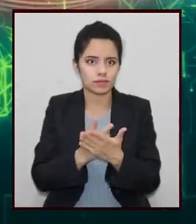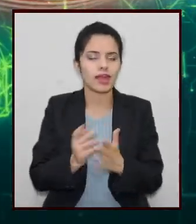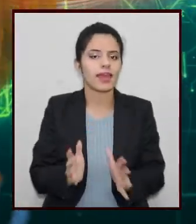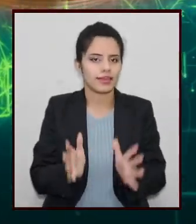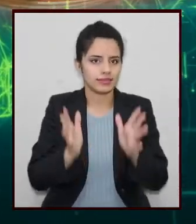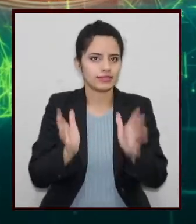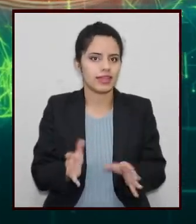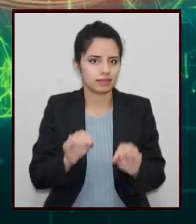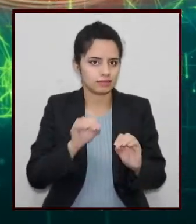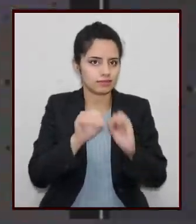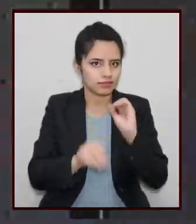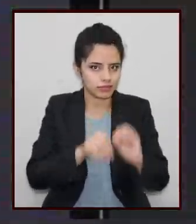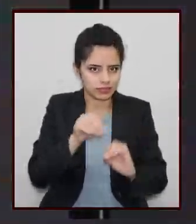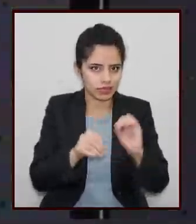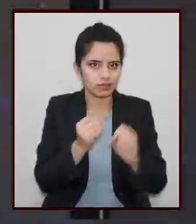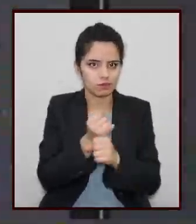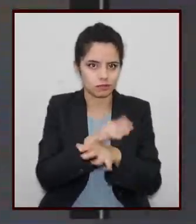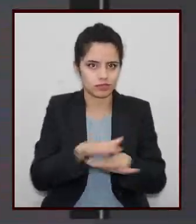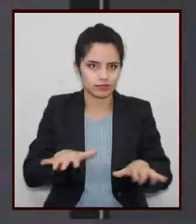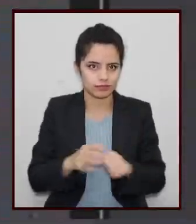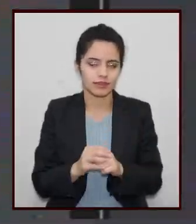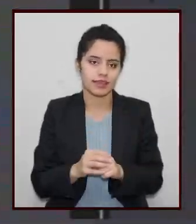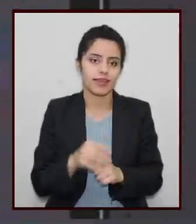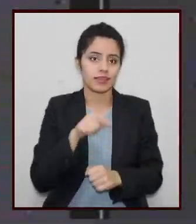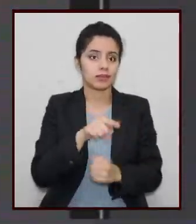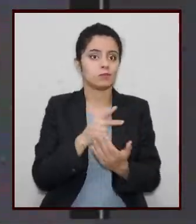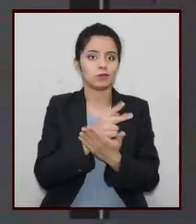agregaba datos y